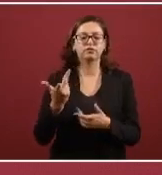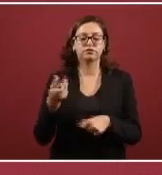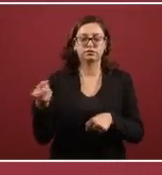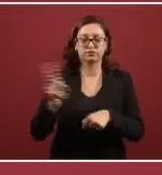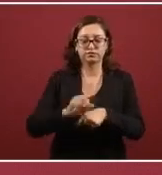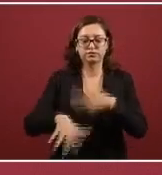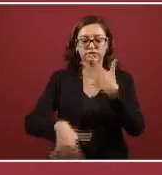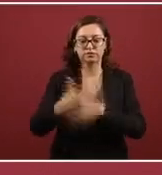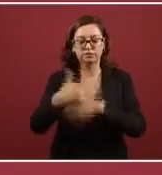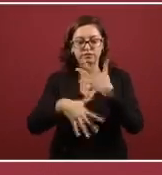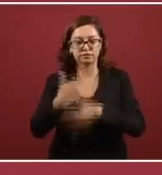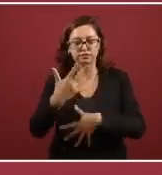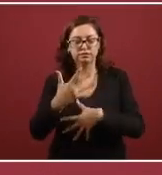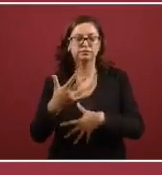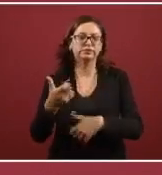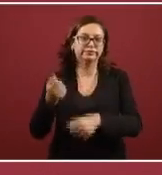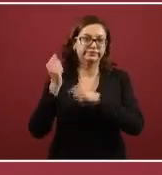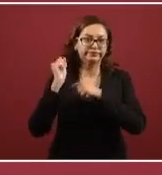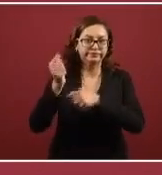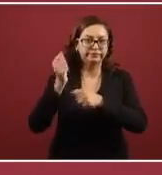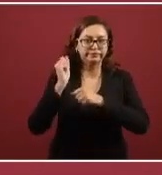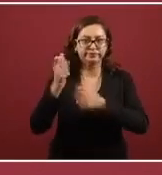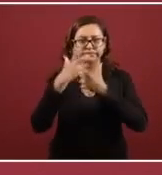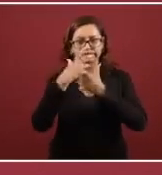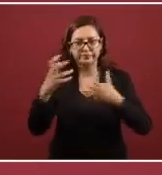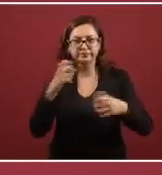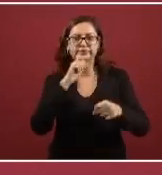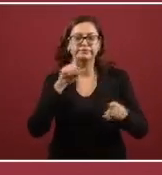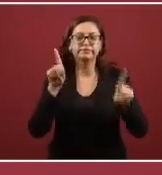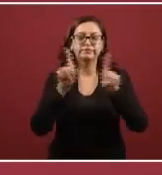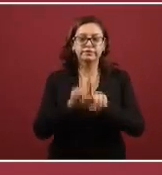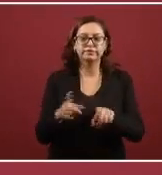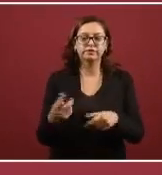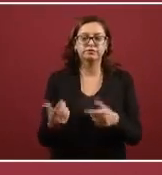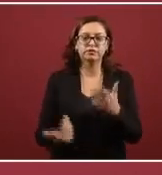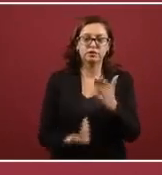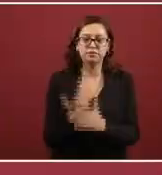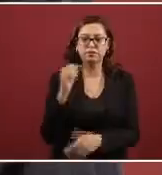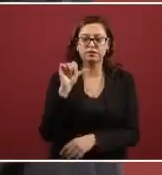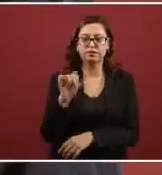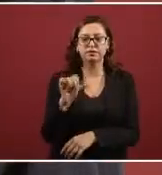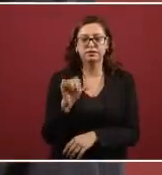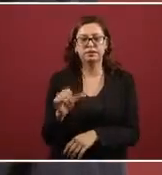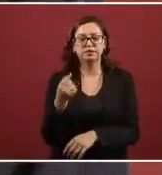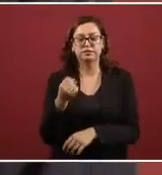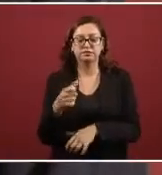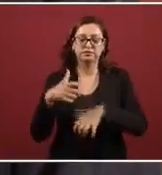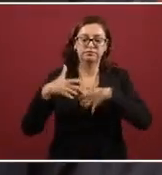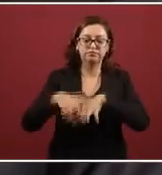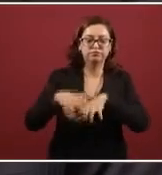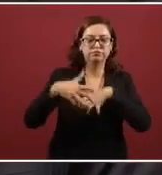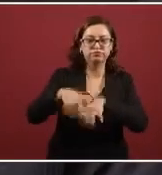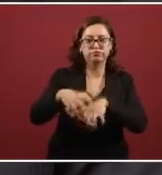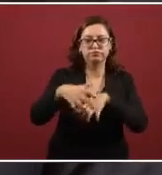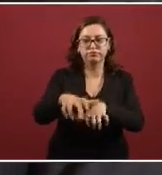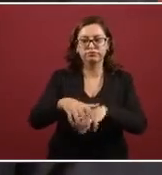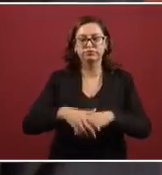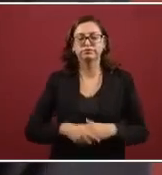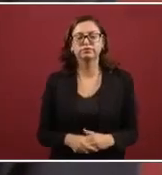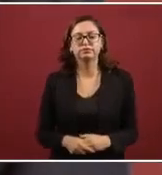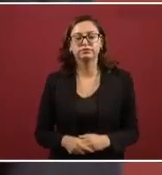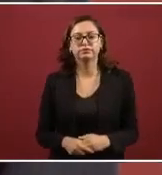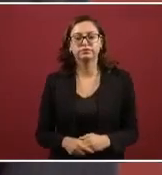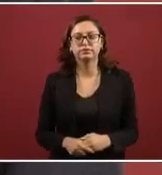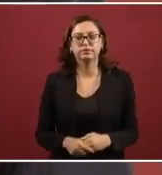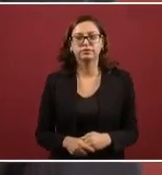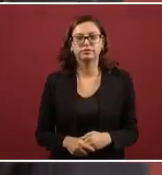la independencia, y el desfile del día 16. Entonces, se ha